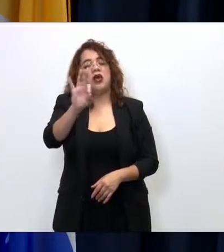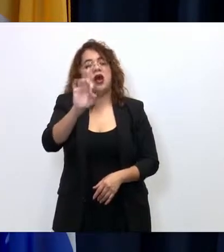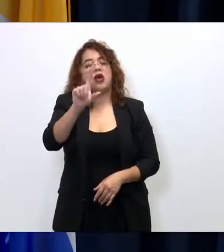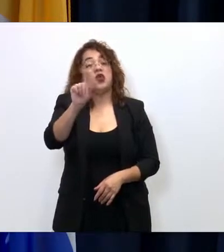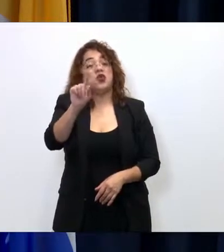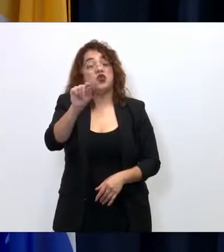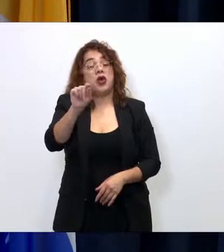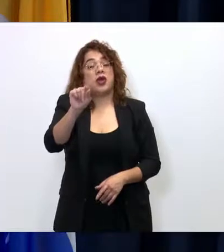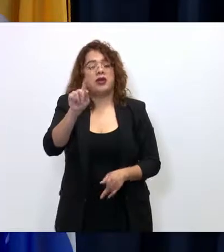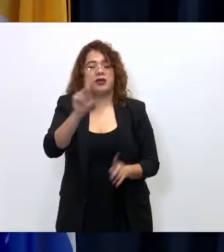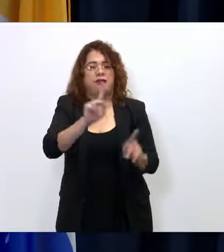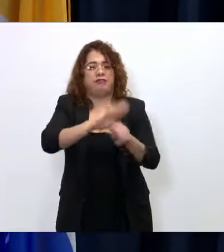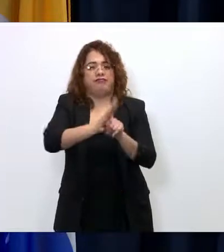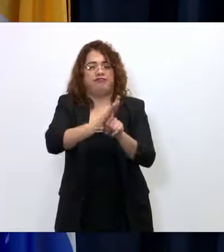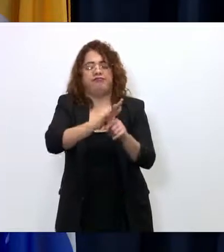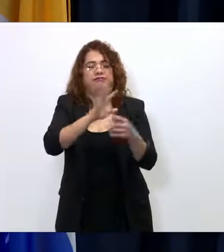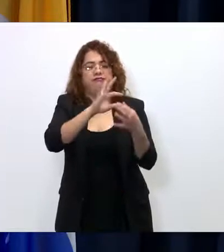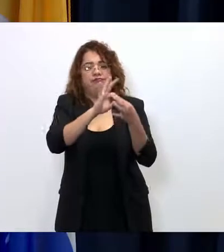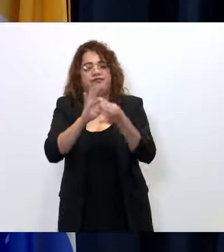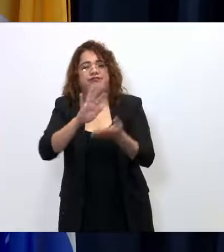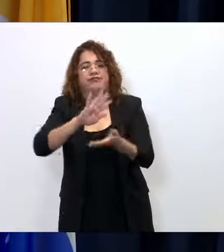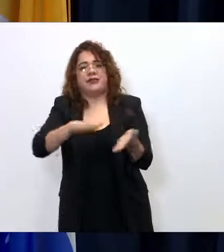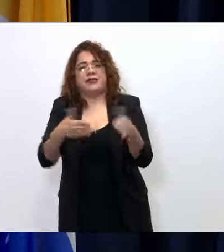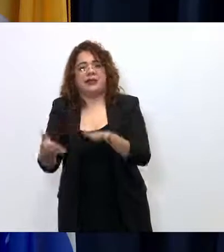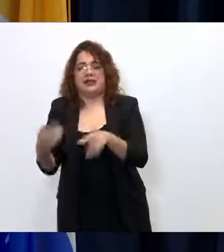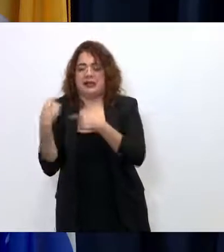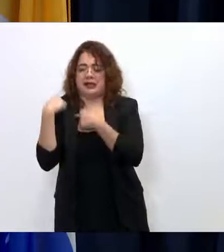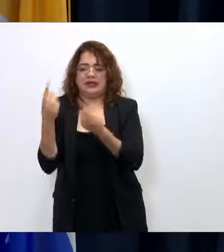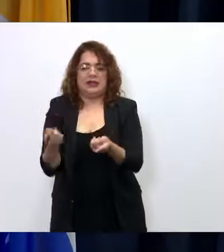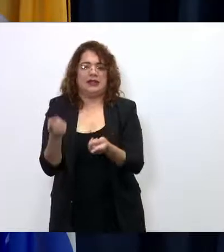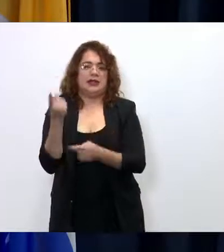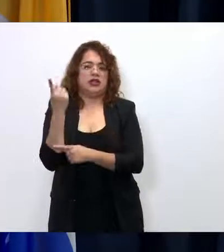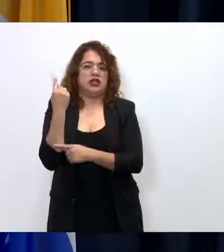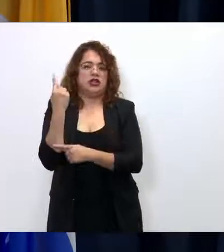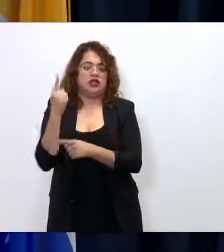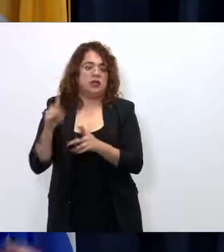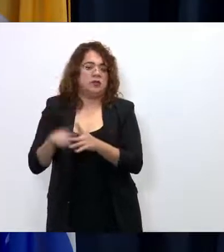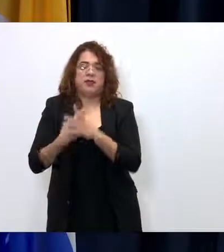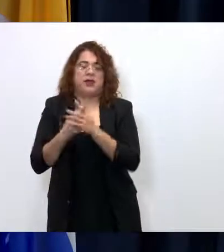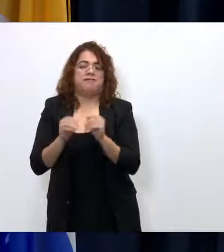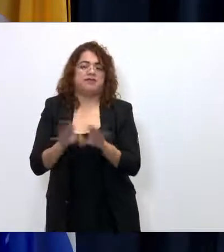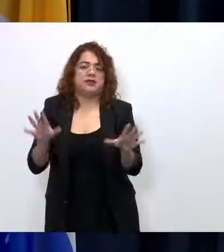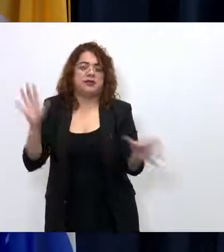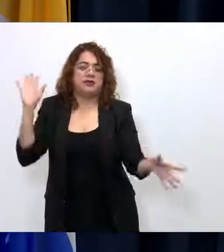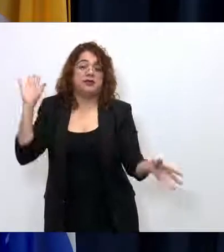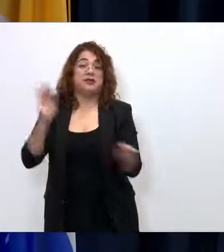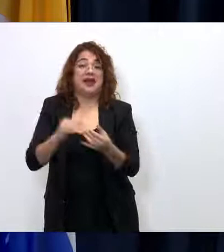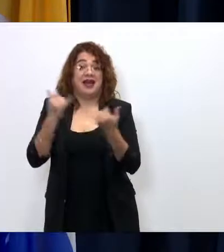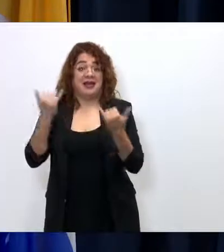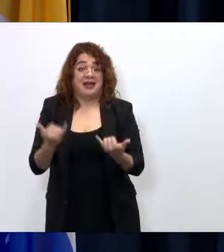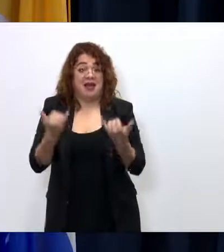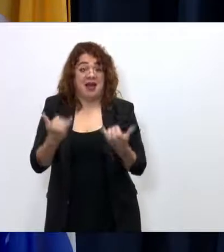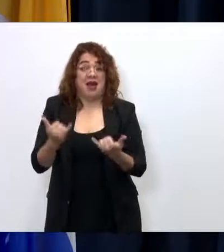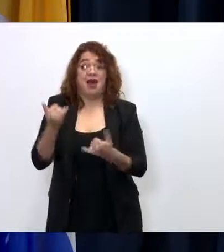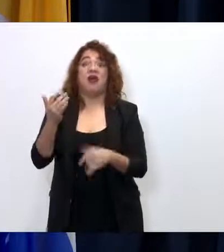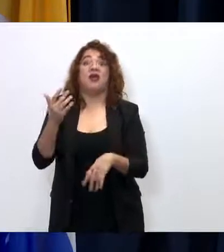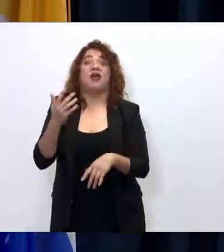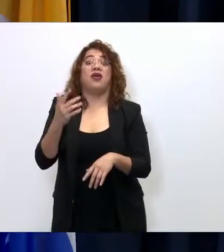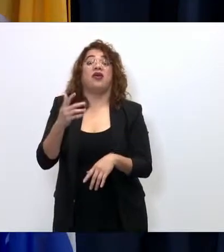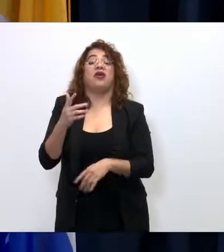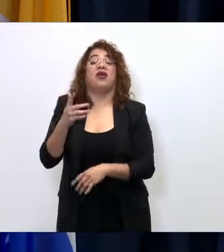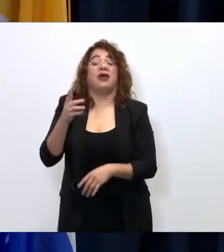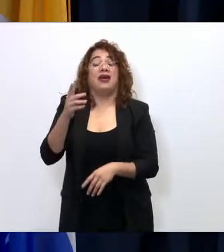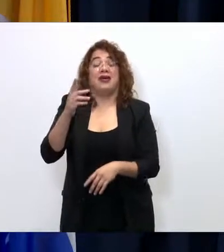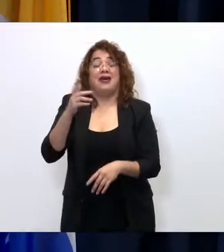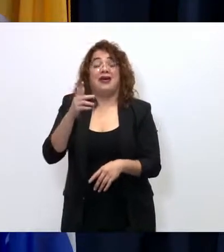de COVID-19 desde el comienzo de la pandemia. Las muertes han disminuido de un promedio en el punto